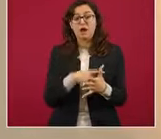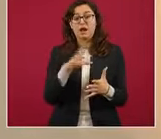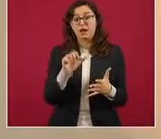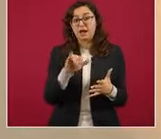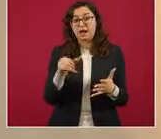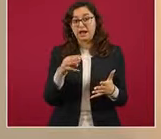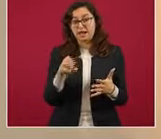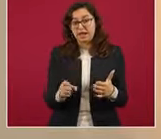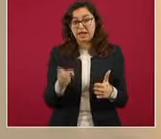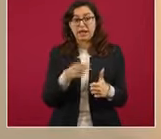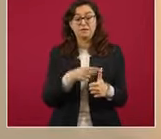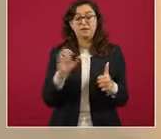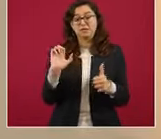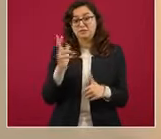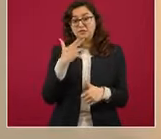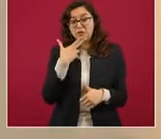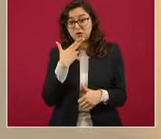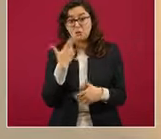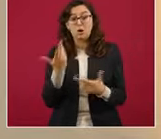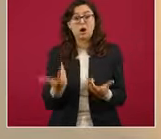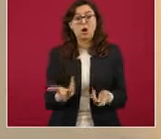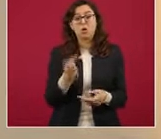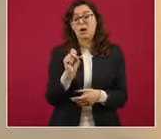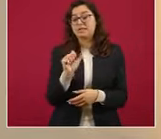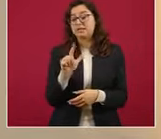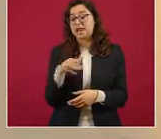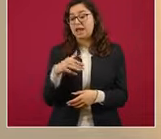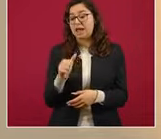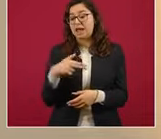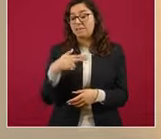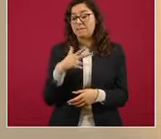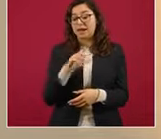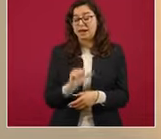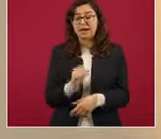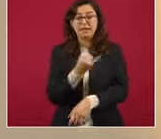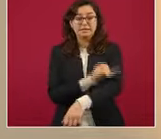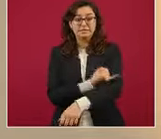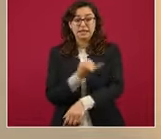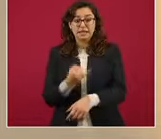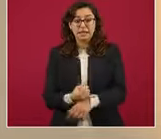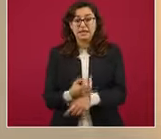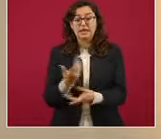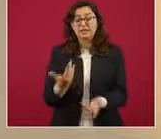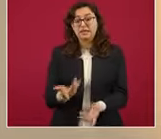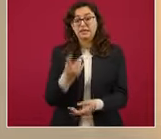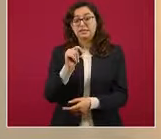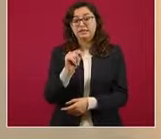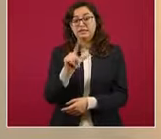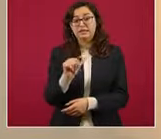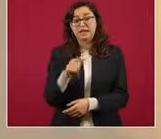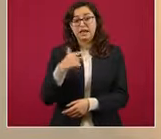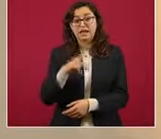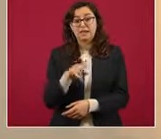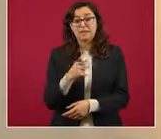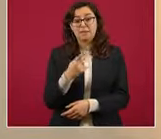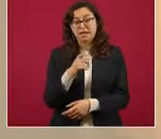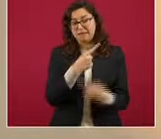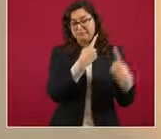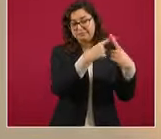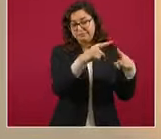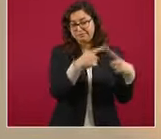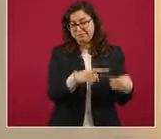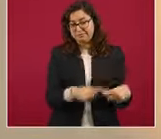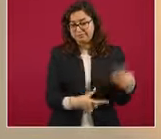Celaya, Irapuato, Chihuahua, Salamanca, Morelia, Iztapalapa y Tlaquepaque, en Jalisco. Para tal efecto y